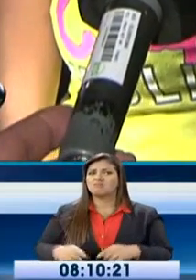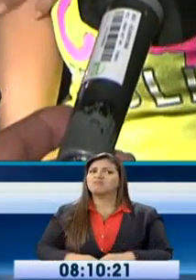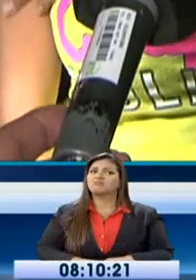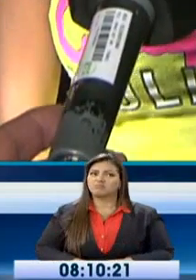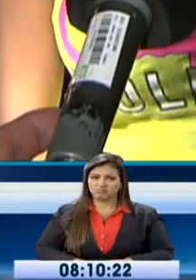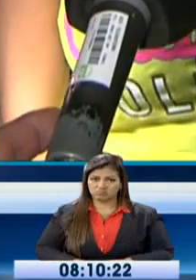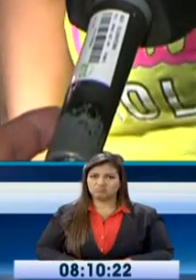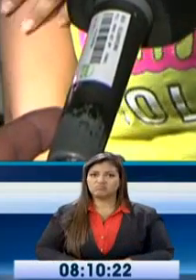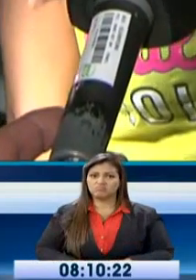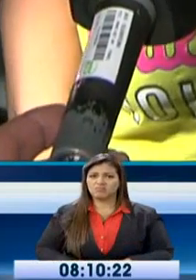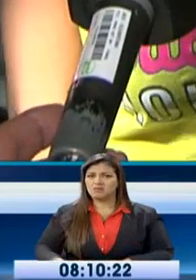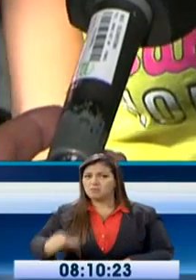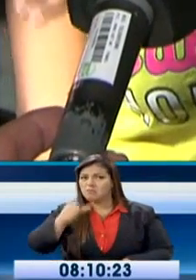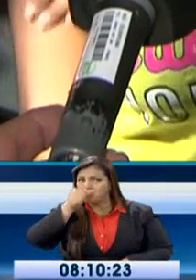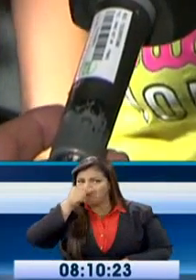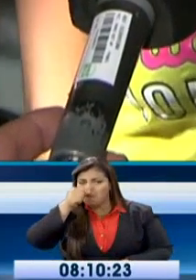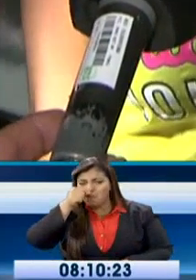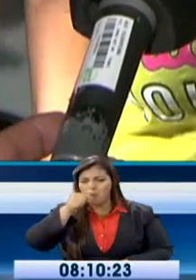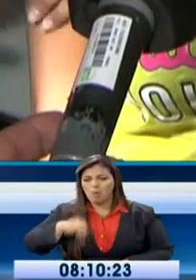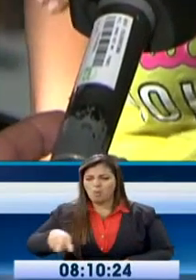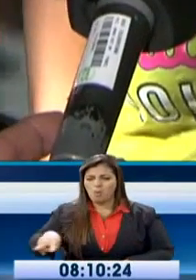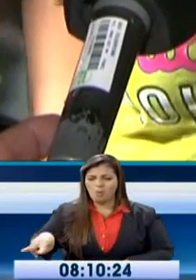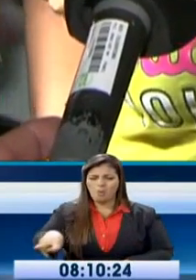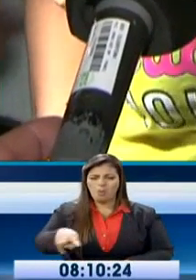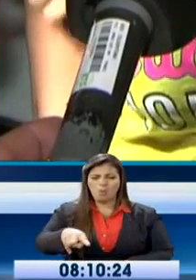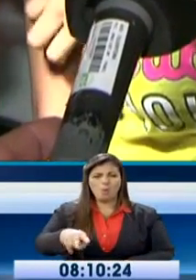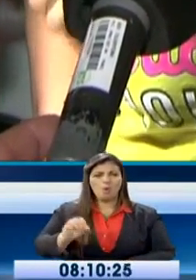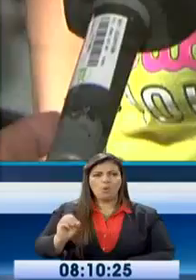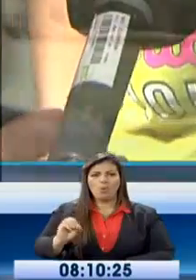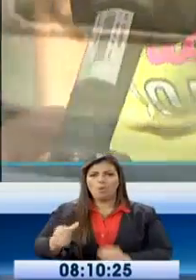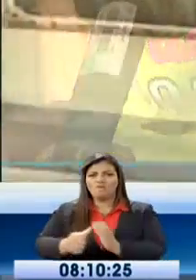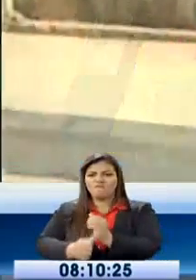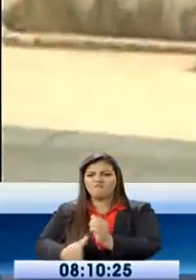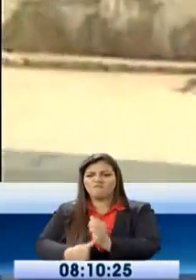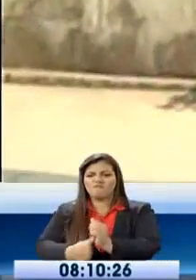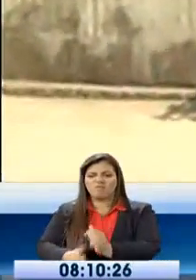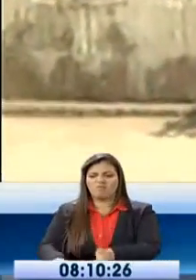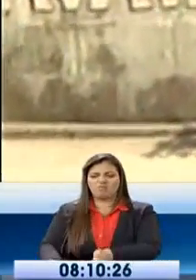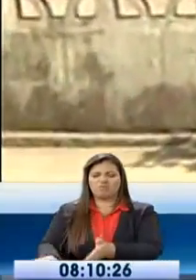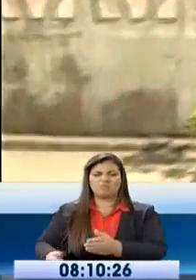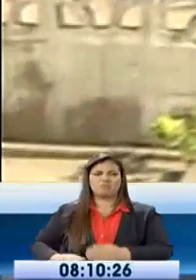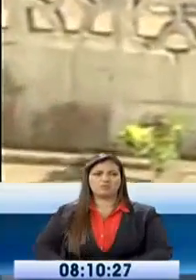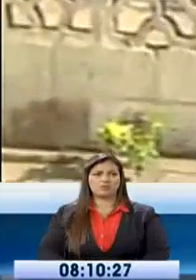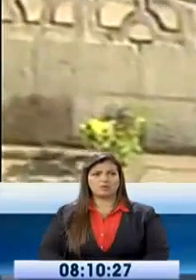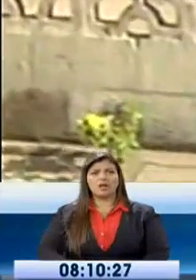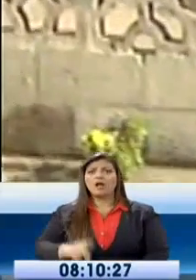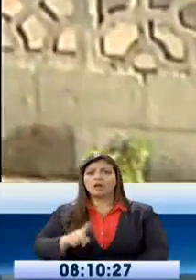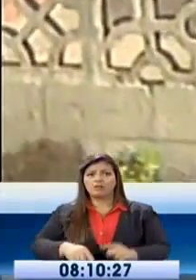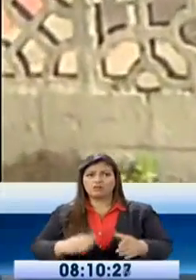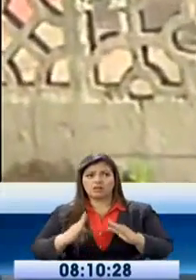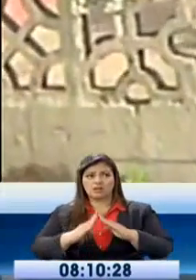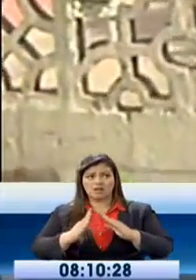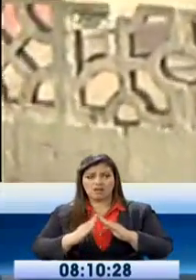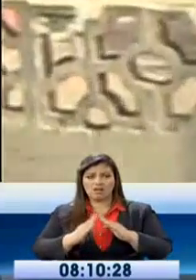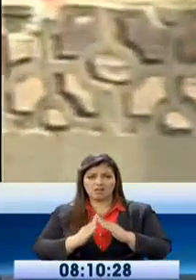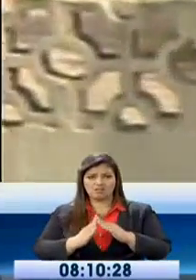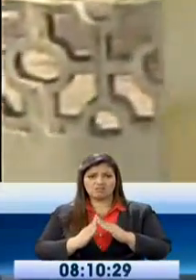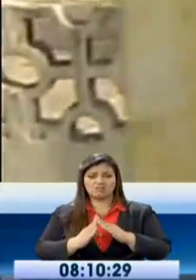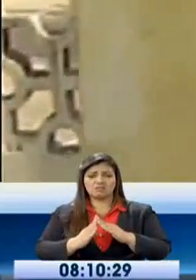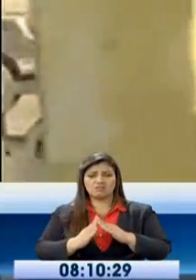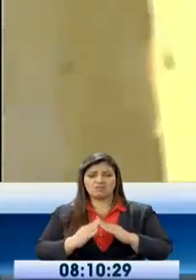ahí fuman, hasta se ocupan. Y entonces, dígame, todo dueño que tiene un solar debe de tenerlo cercado y tenerlo bien